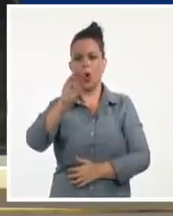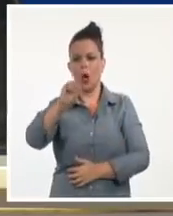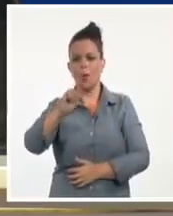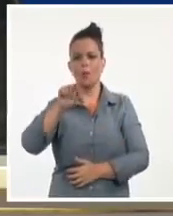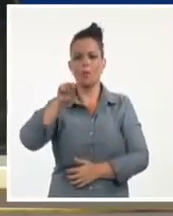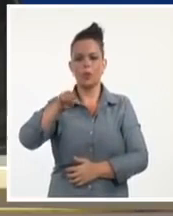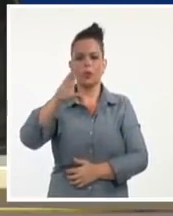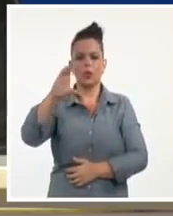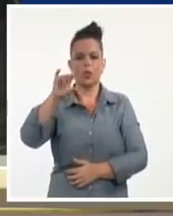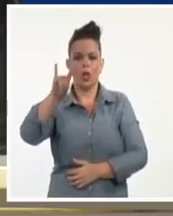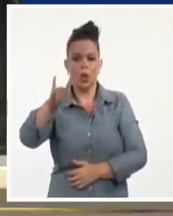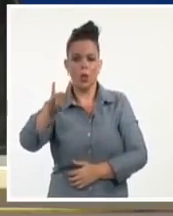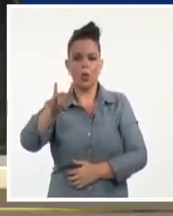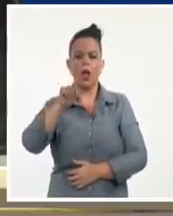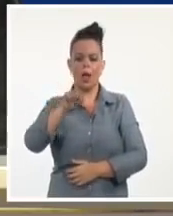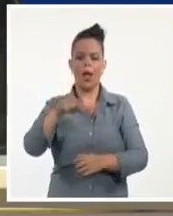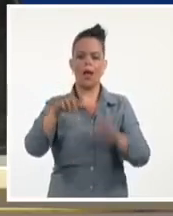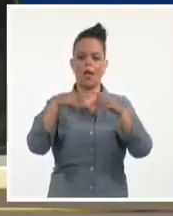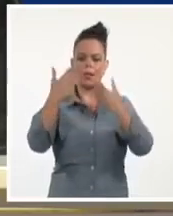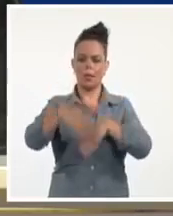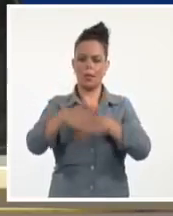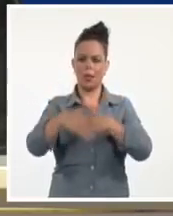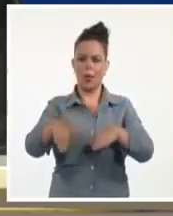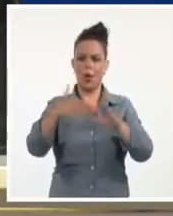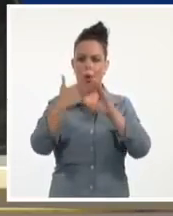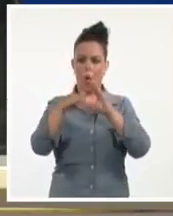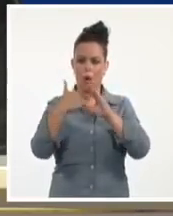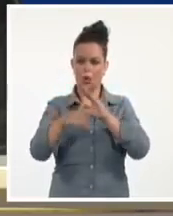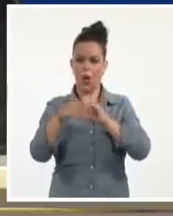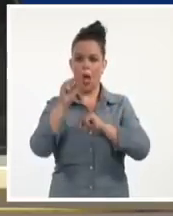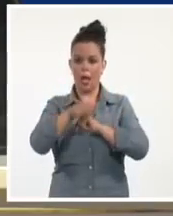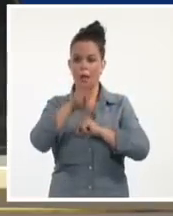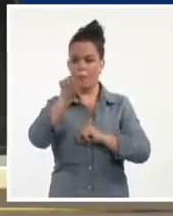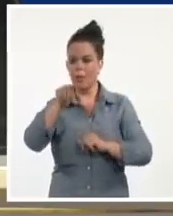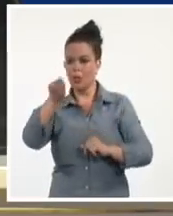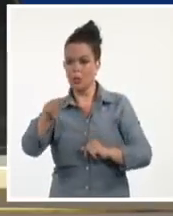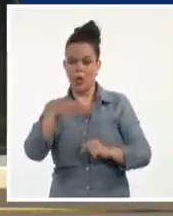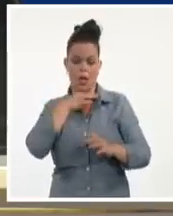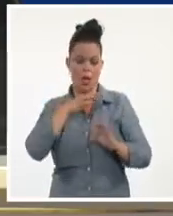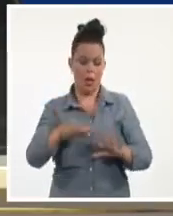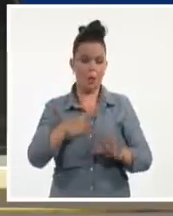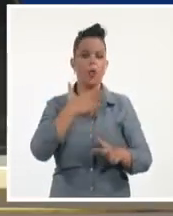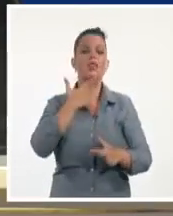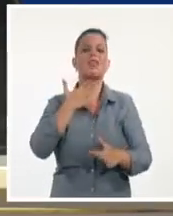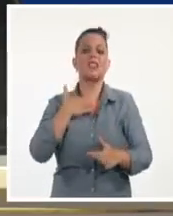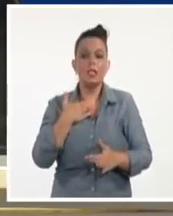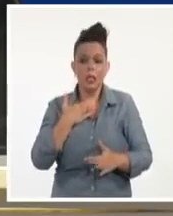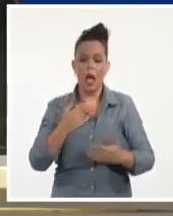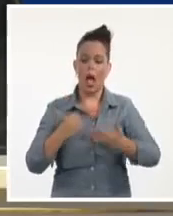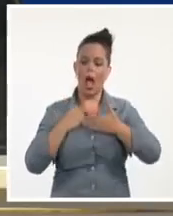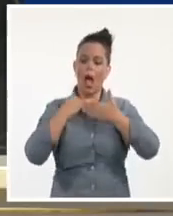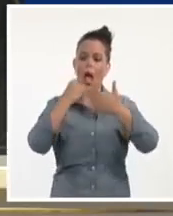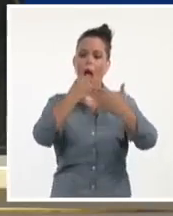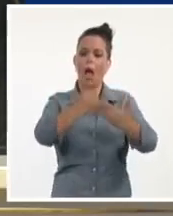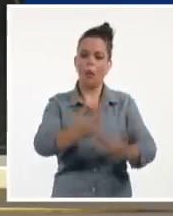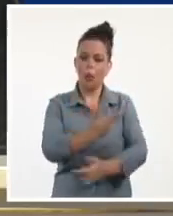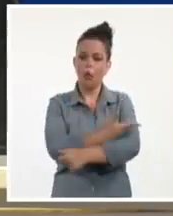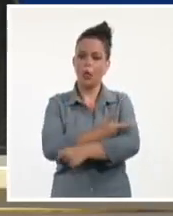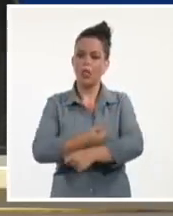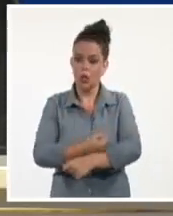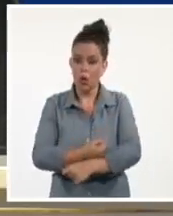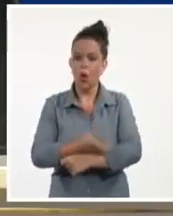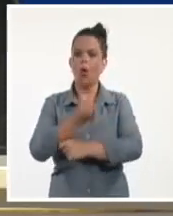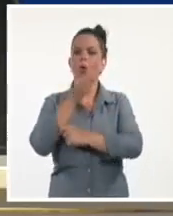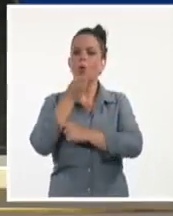duda sobre el envío donde las personas que deseen enviar un donativo puedan escribir en paralelo